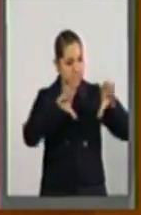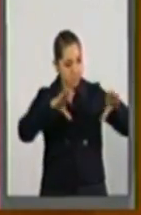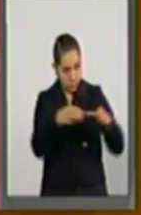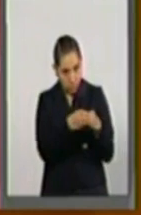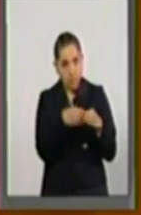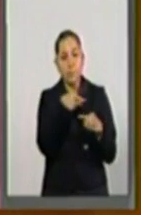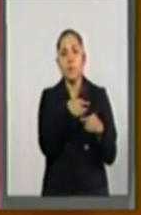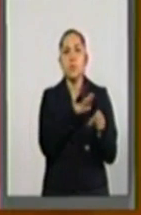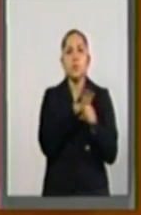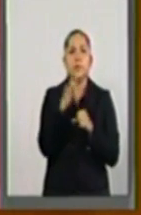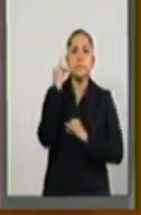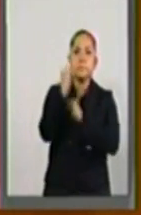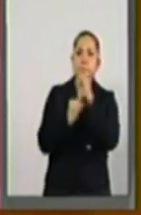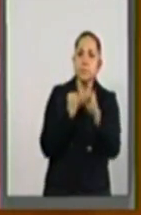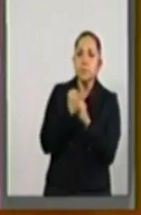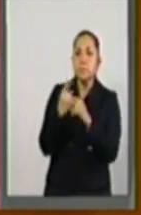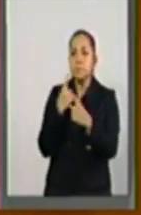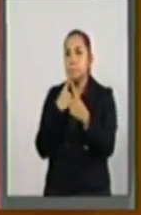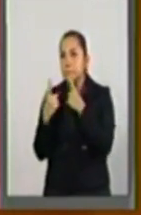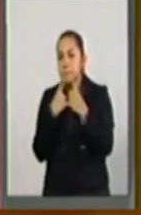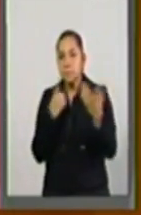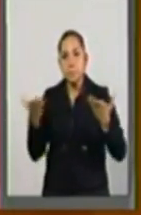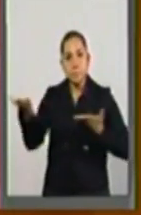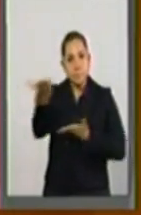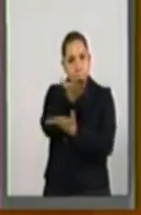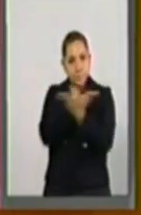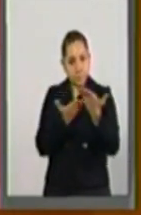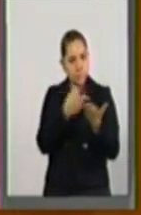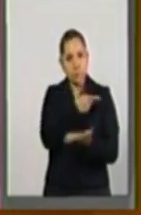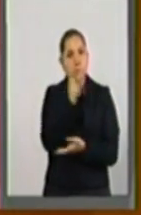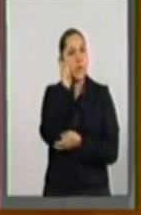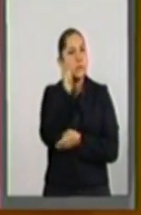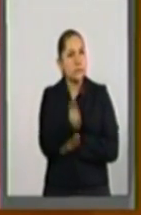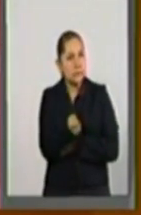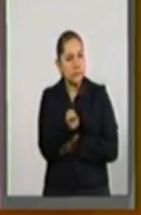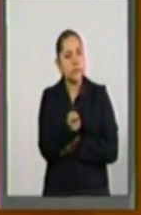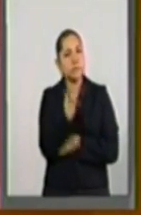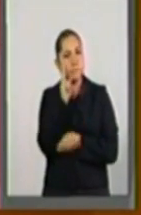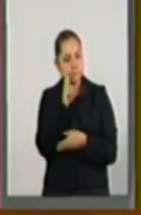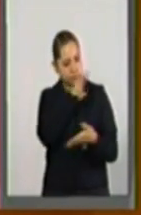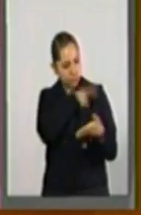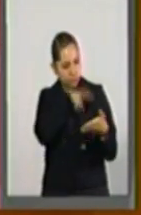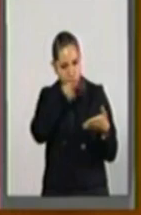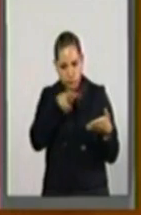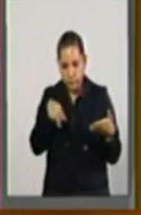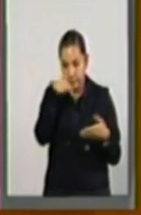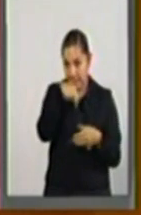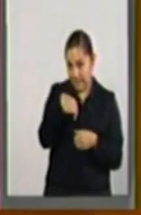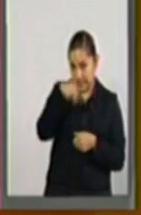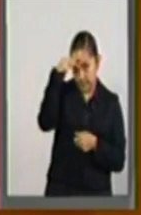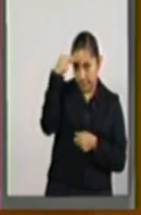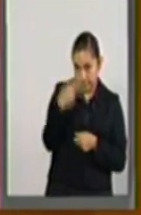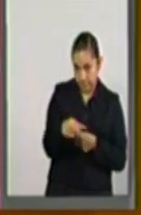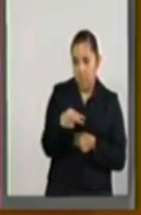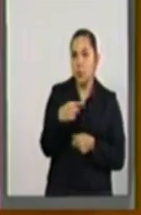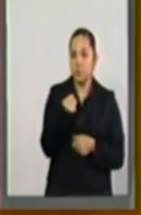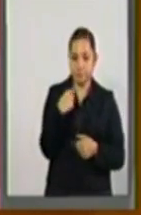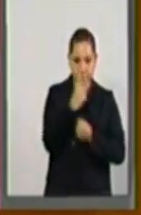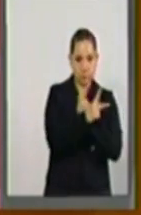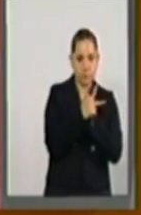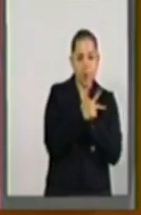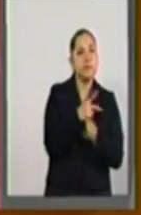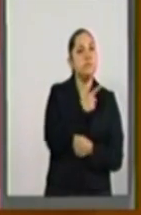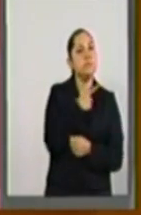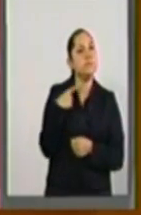internacionales. Es decir, reitera que con relación a estas figuras, nuestro país se ciña a las previsiones